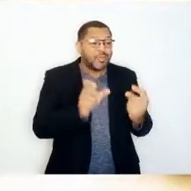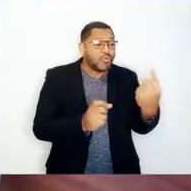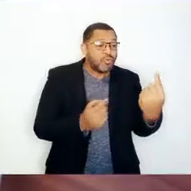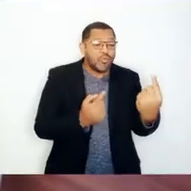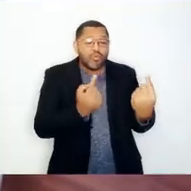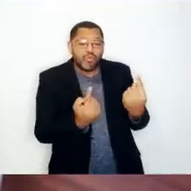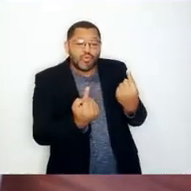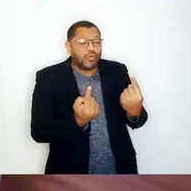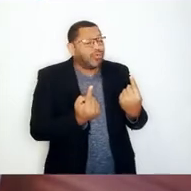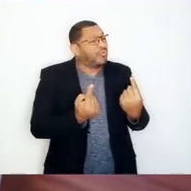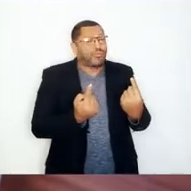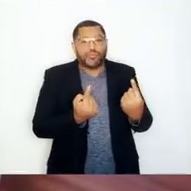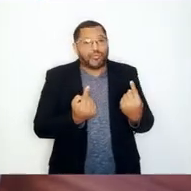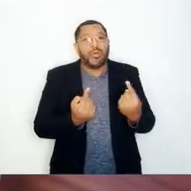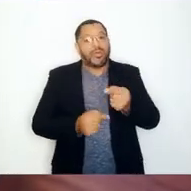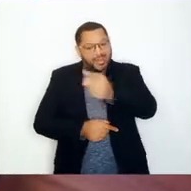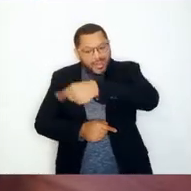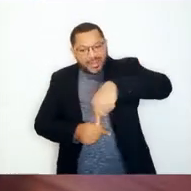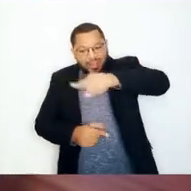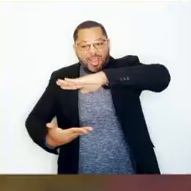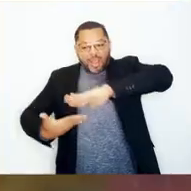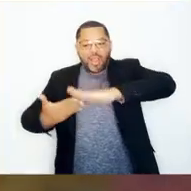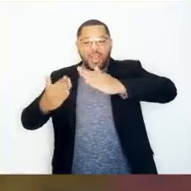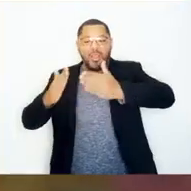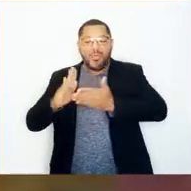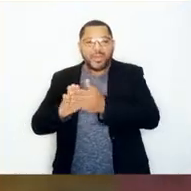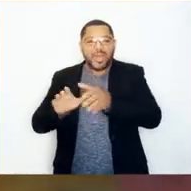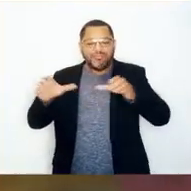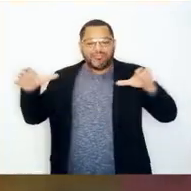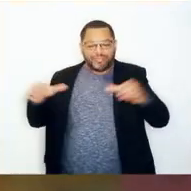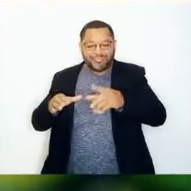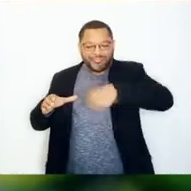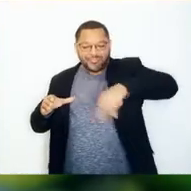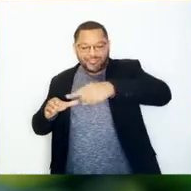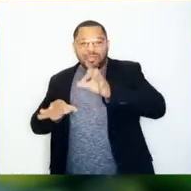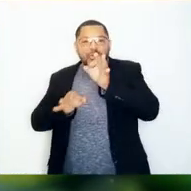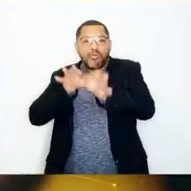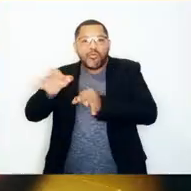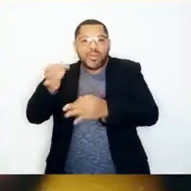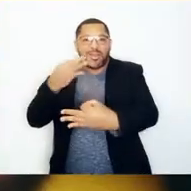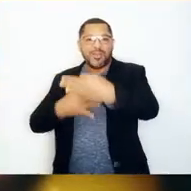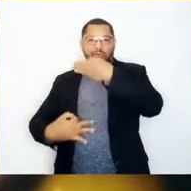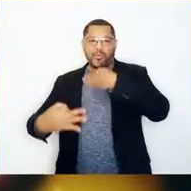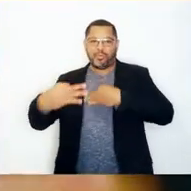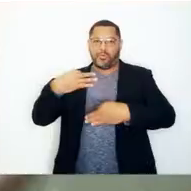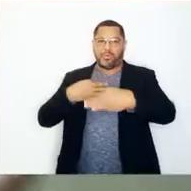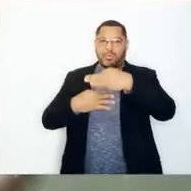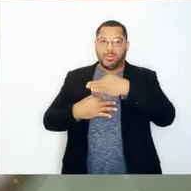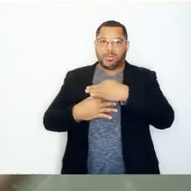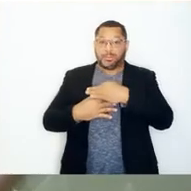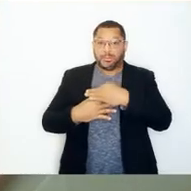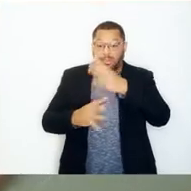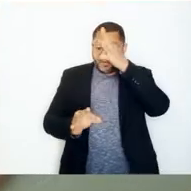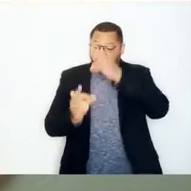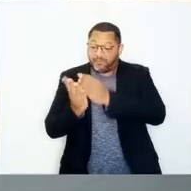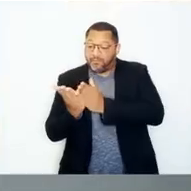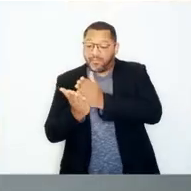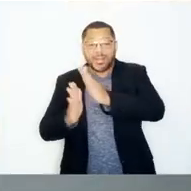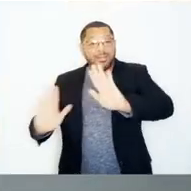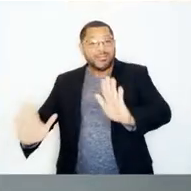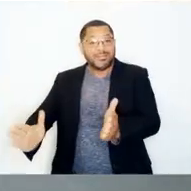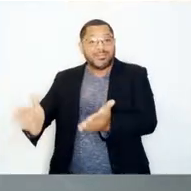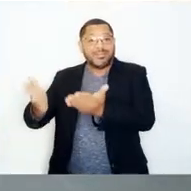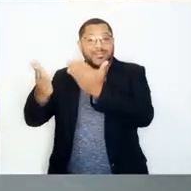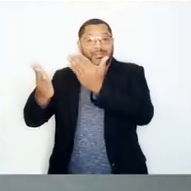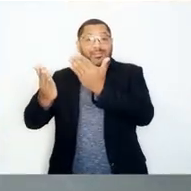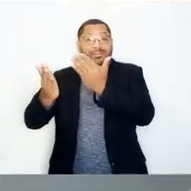No se trata de unos cuantos. Se trata de la construcción de comunidad, donde nos cuidamos y creemos que todo está